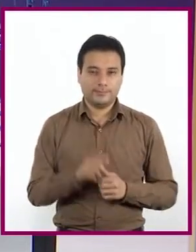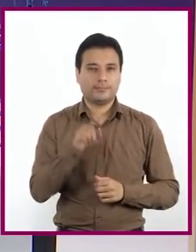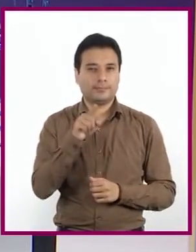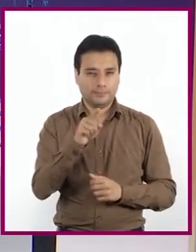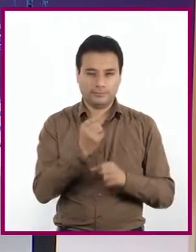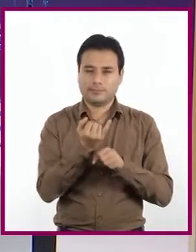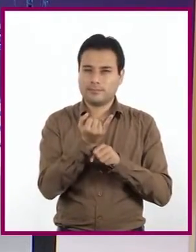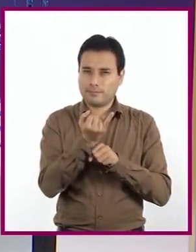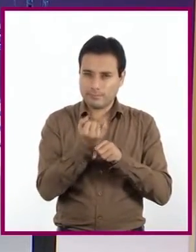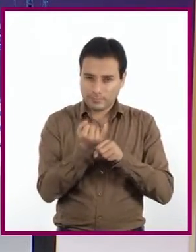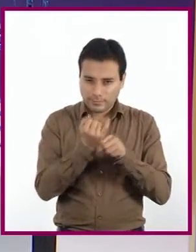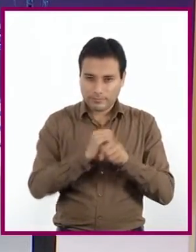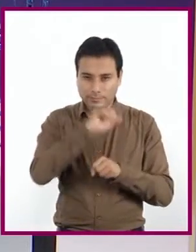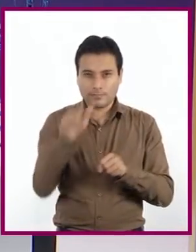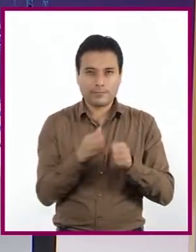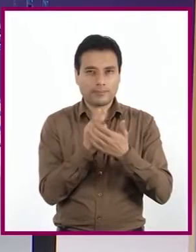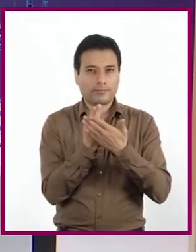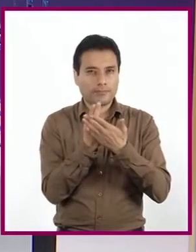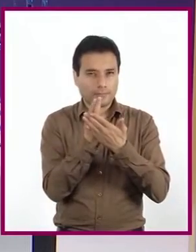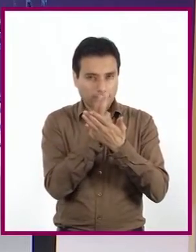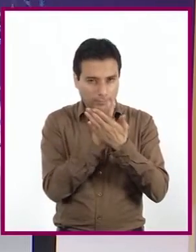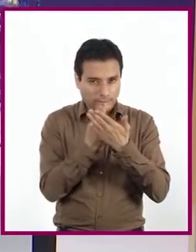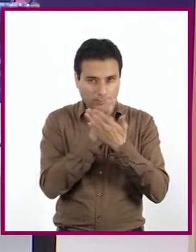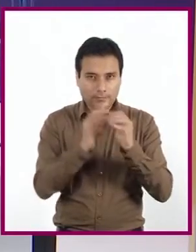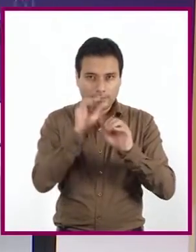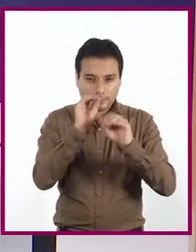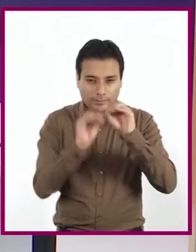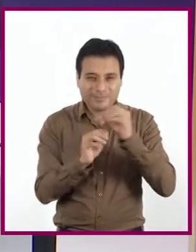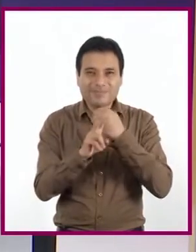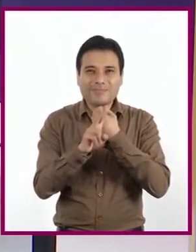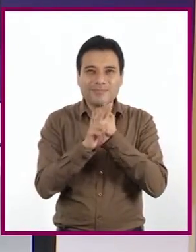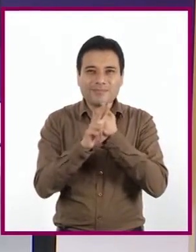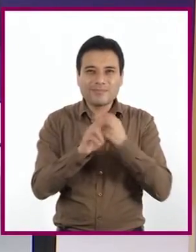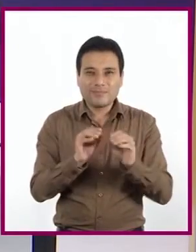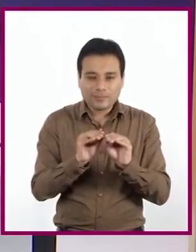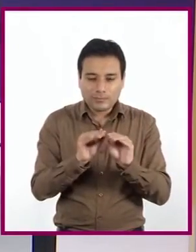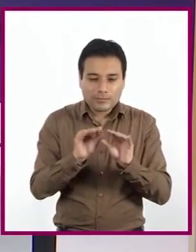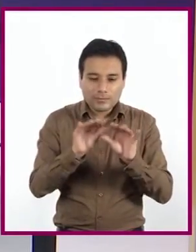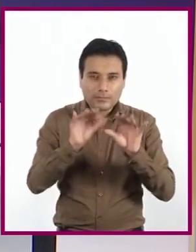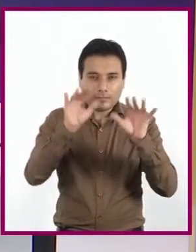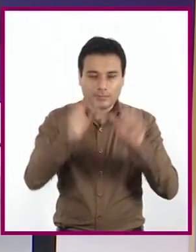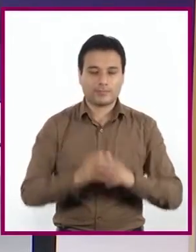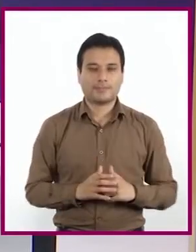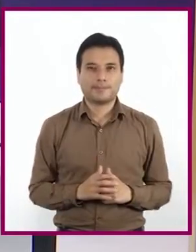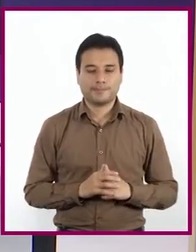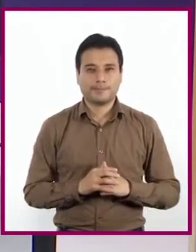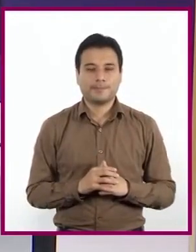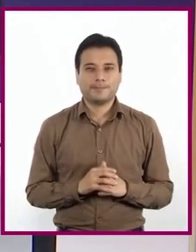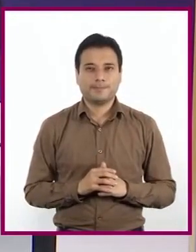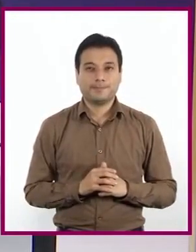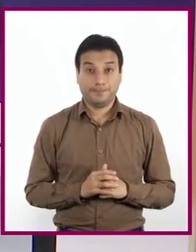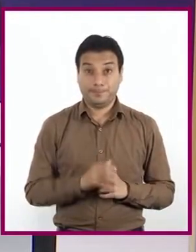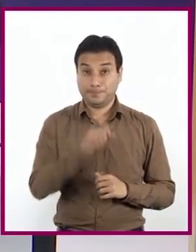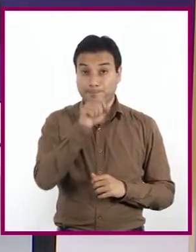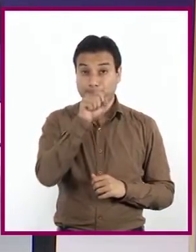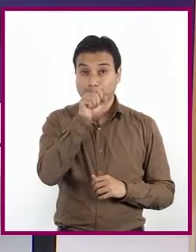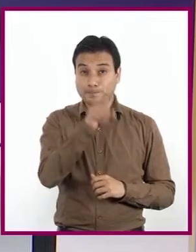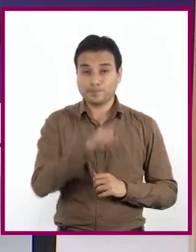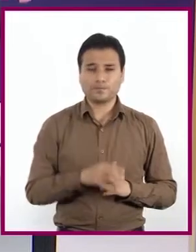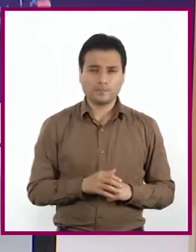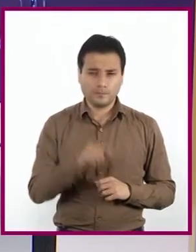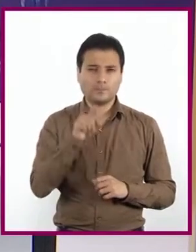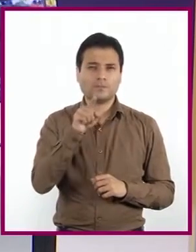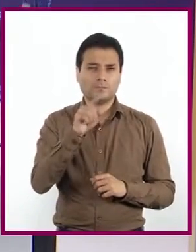Investiguen y dibujen la red cristalina que forman los compuestos iónicos. También